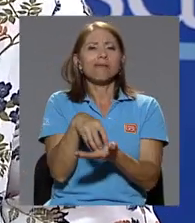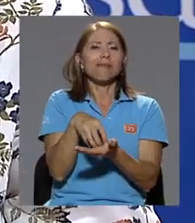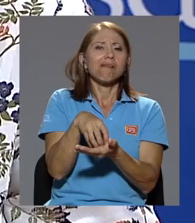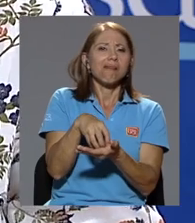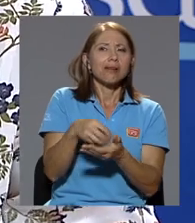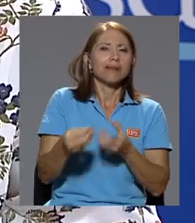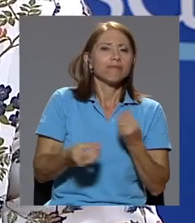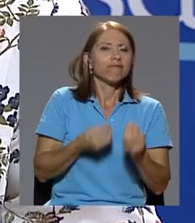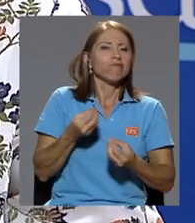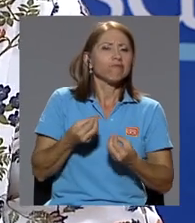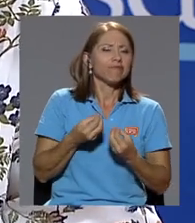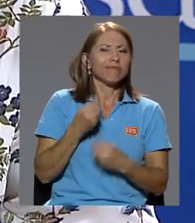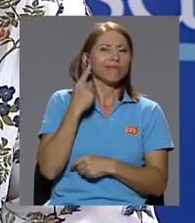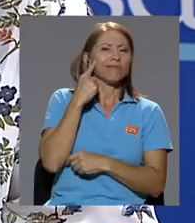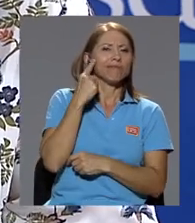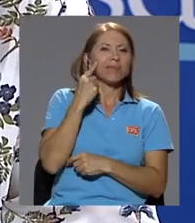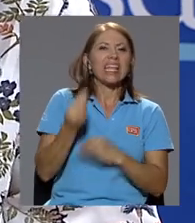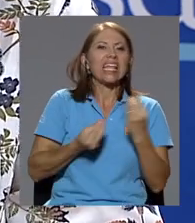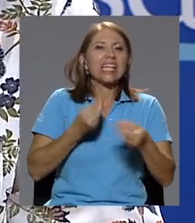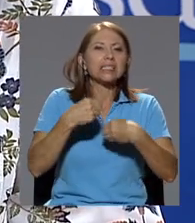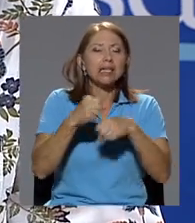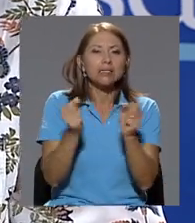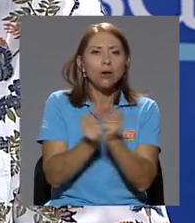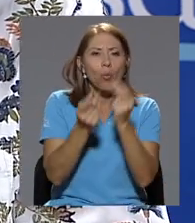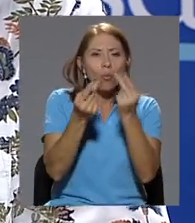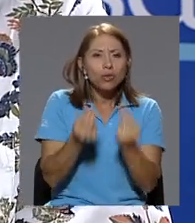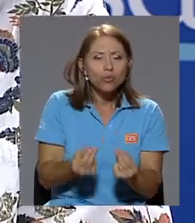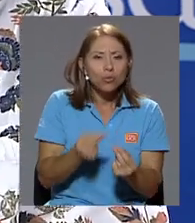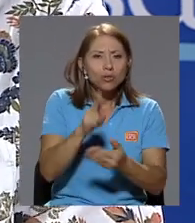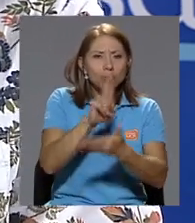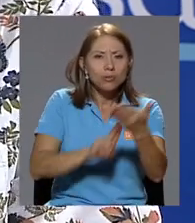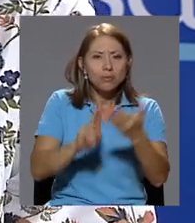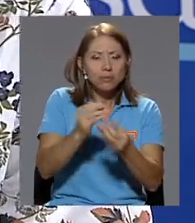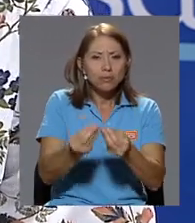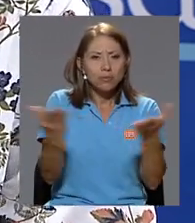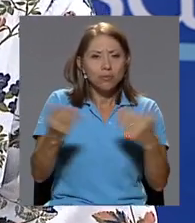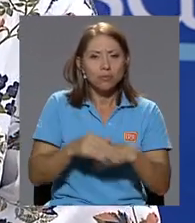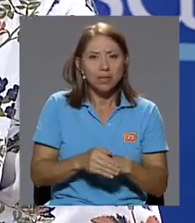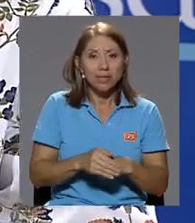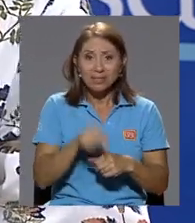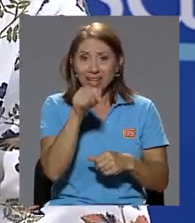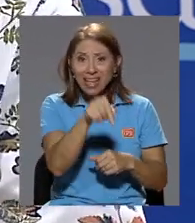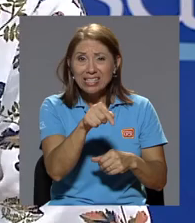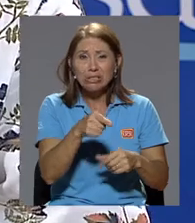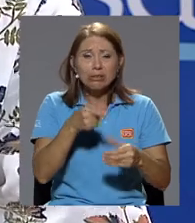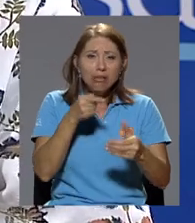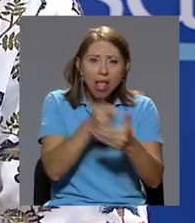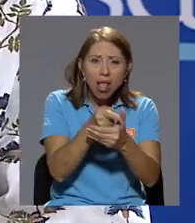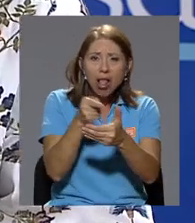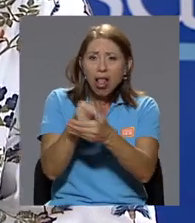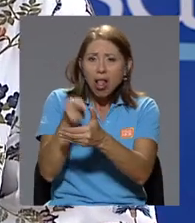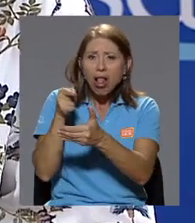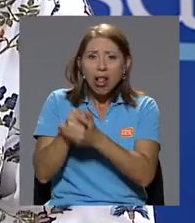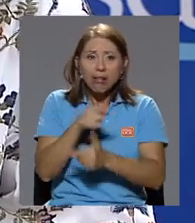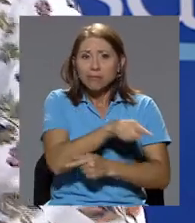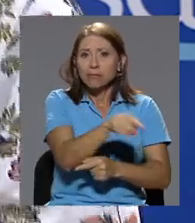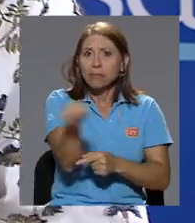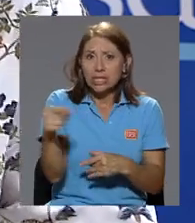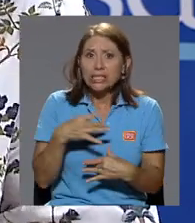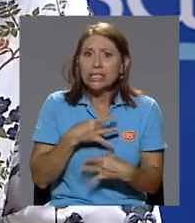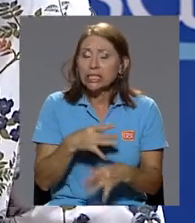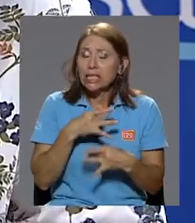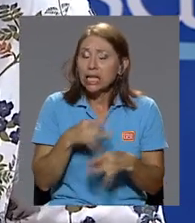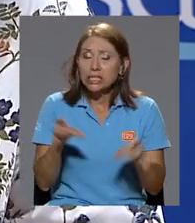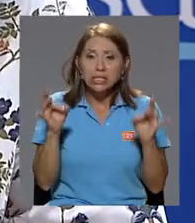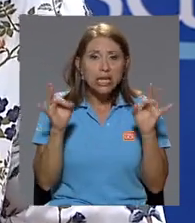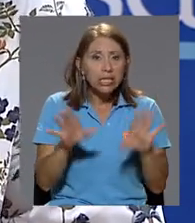con el presupuesto en las universidades públicas está esta serie de ataques está este interés es tan terrible así